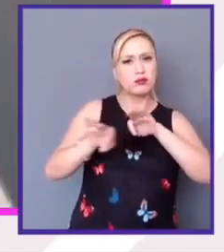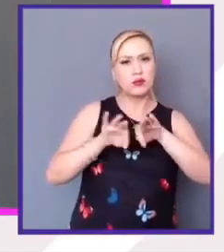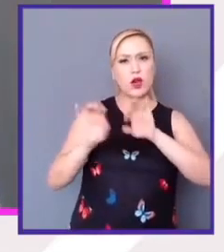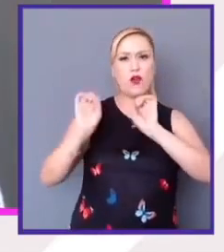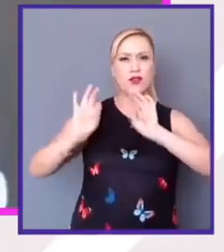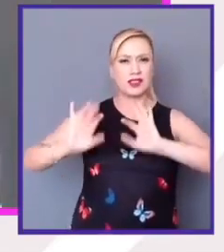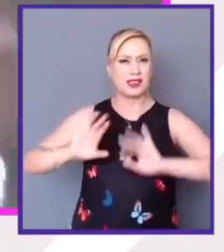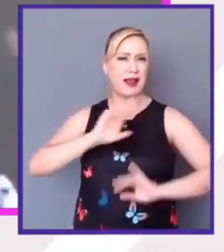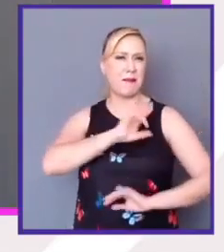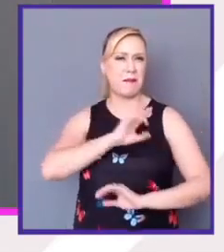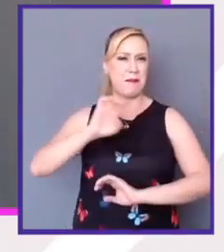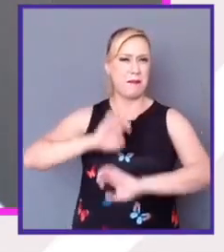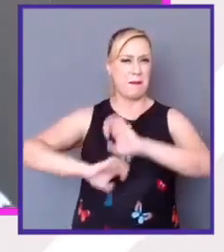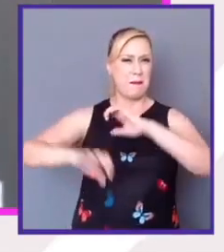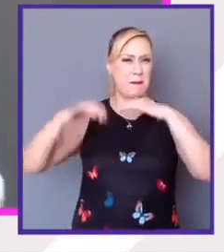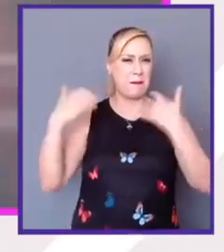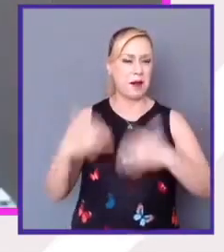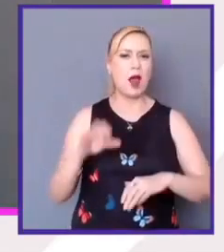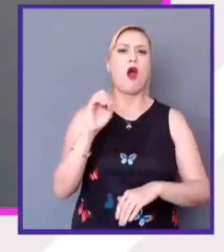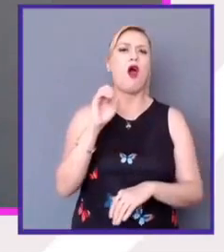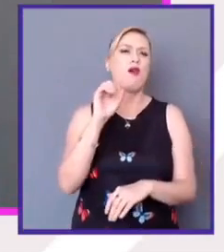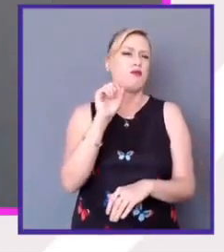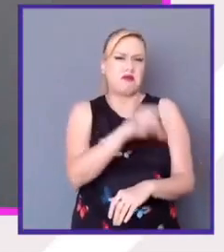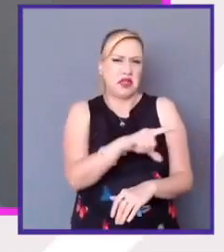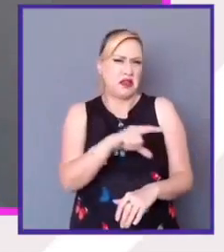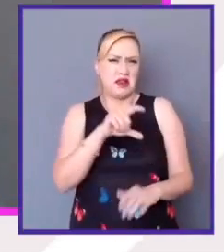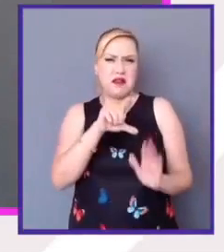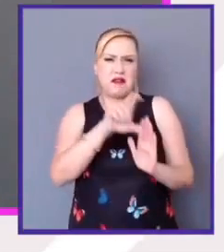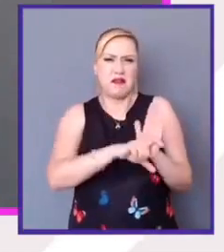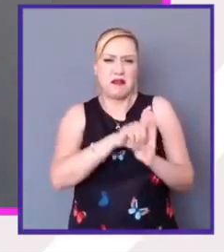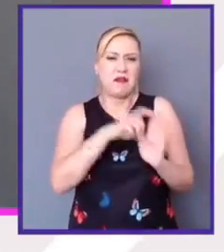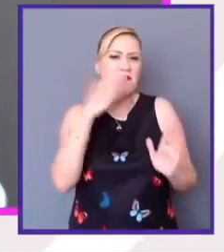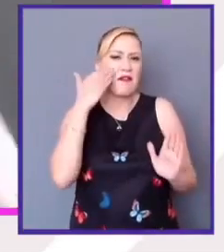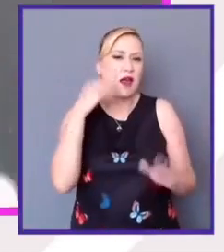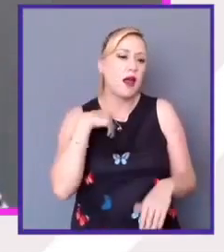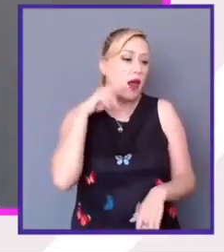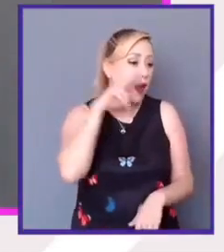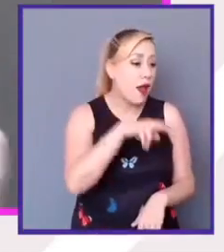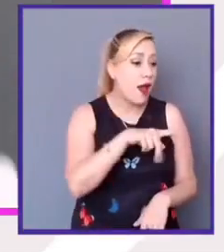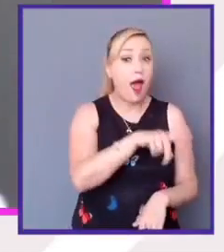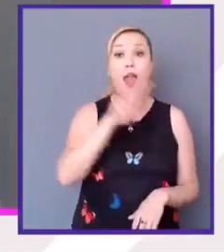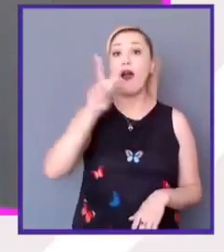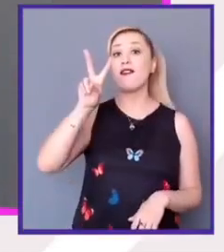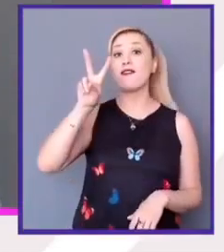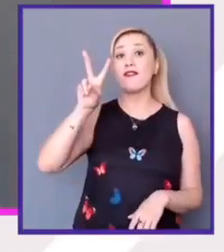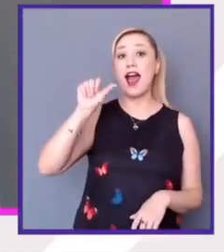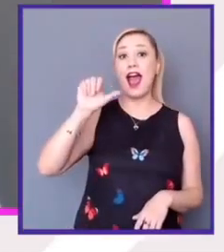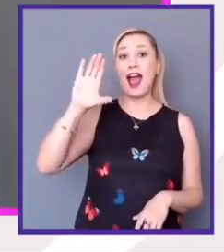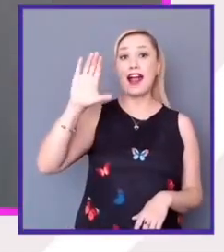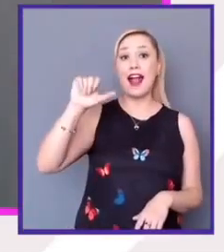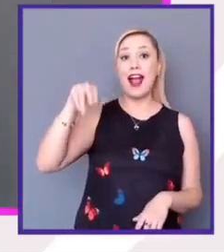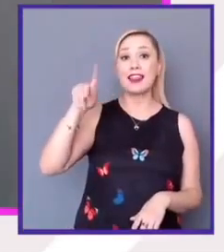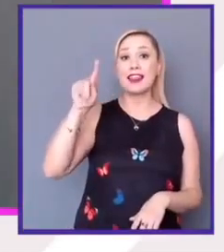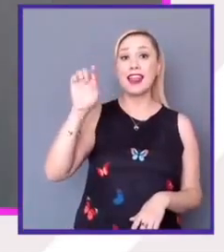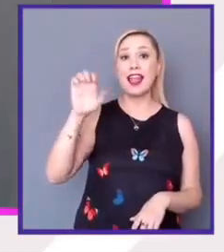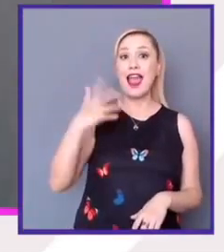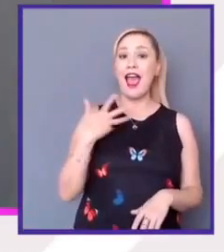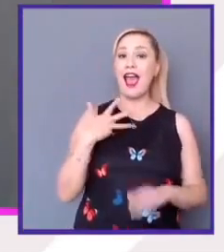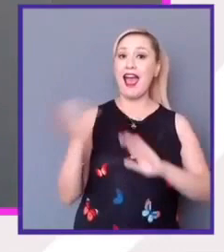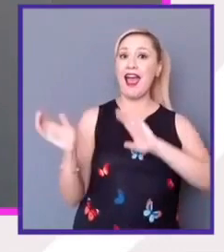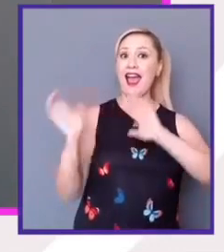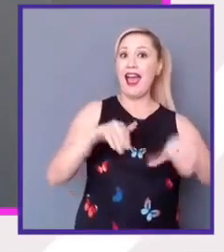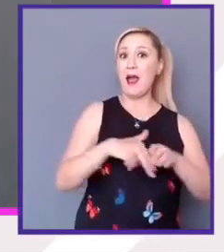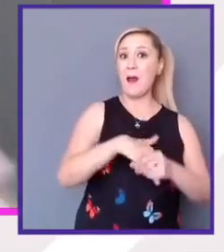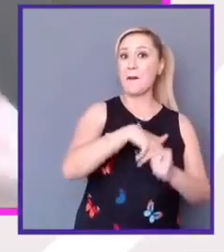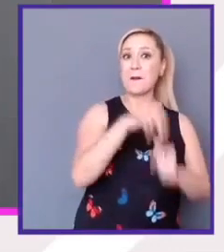que se hace, o incluso en las redes viendo las vacantes, que se hace mucho referencia siempre en vacantes, pero también en códigos de conducta y en códigos de